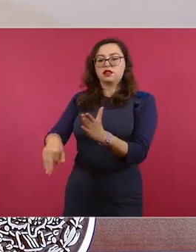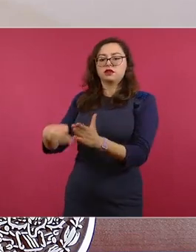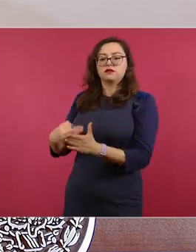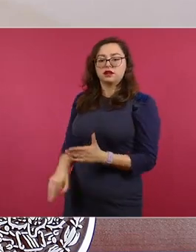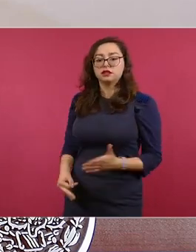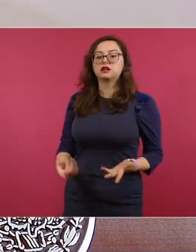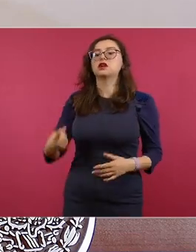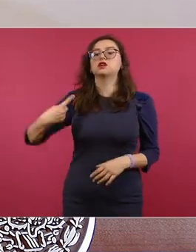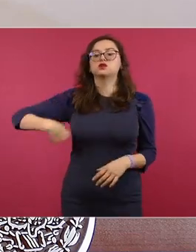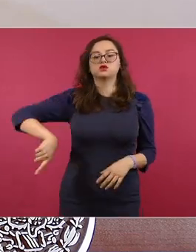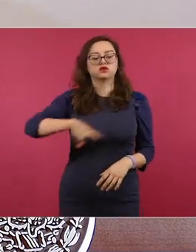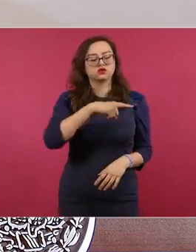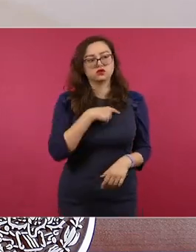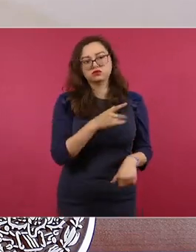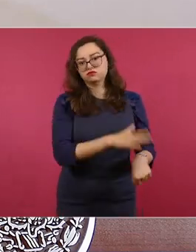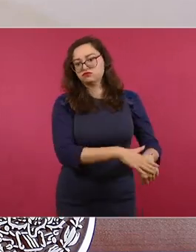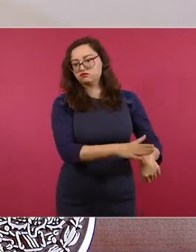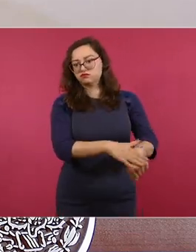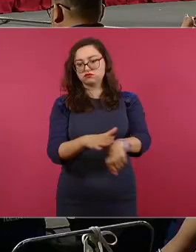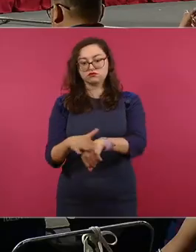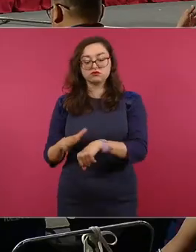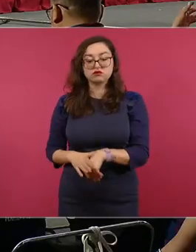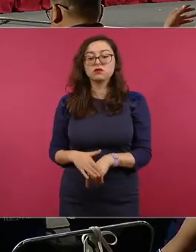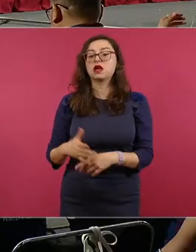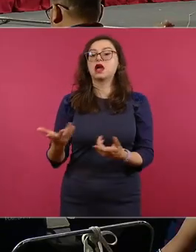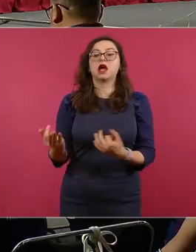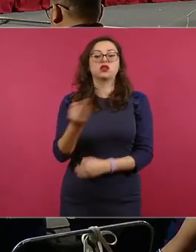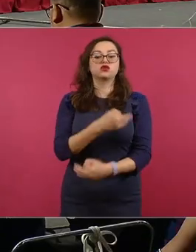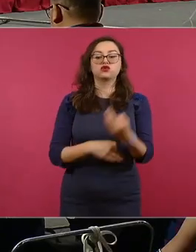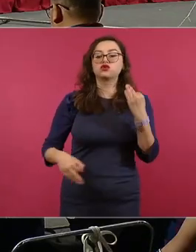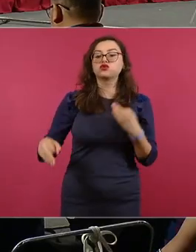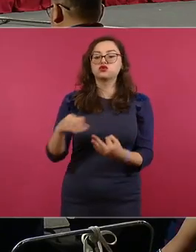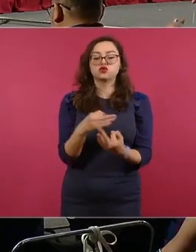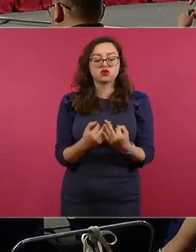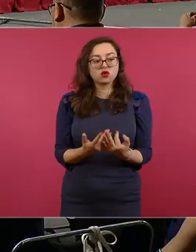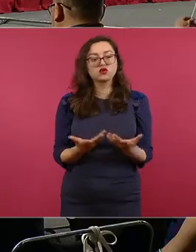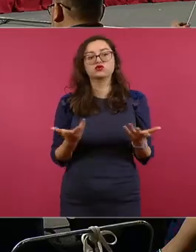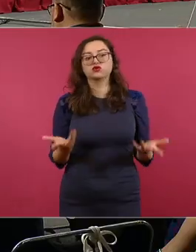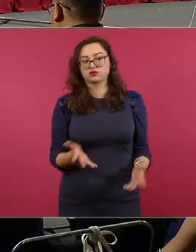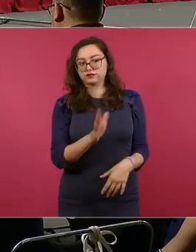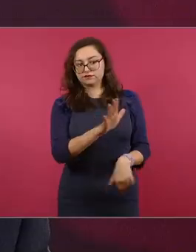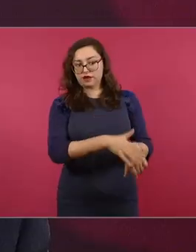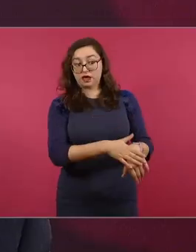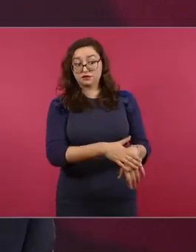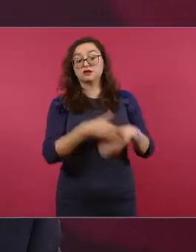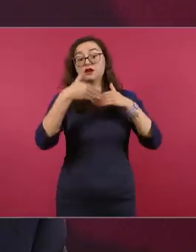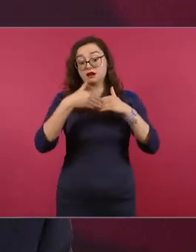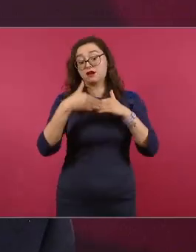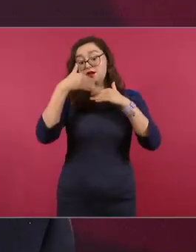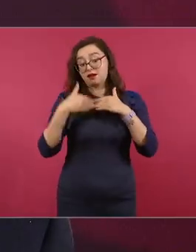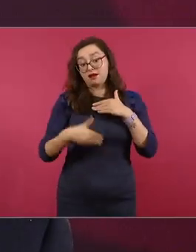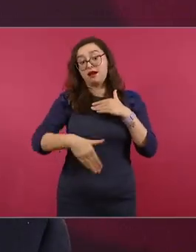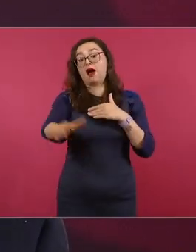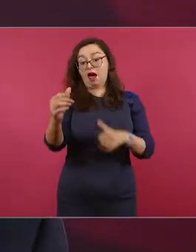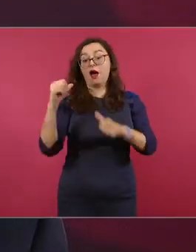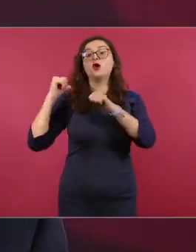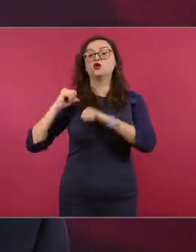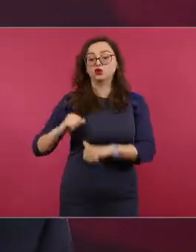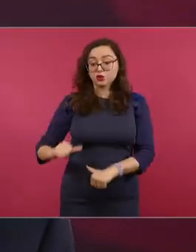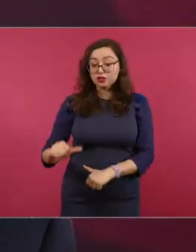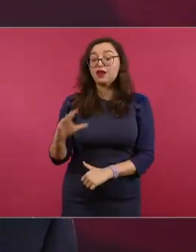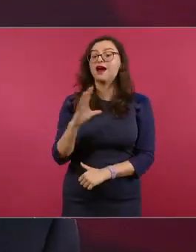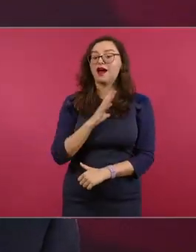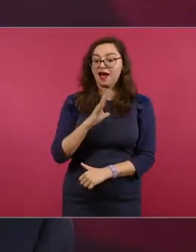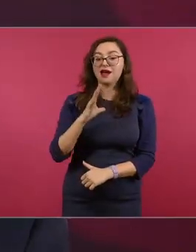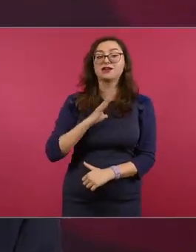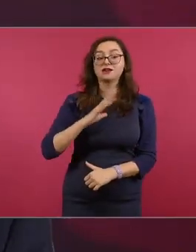reunimos con todas las empresas y les hicimos ver quién era la autoridad desde que llegamos y qué nos